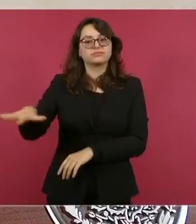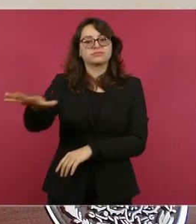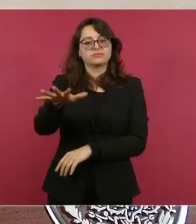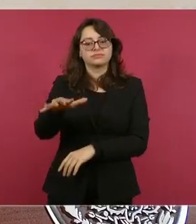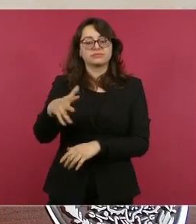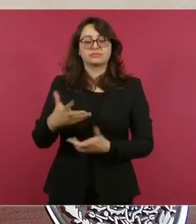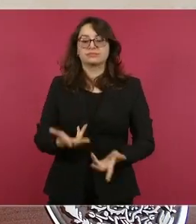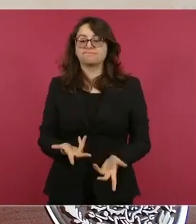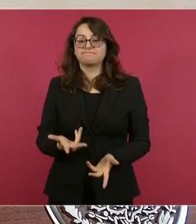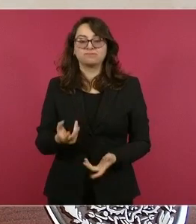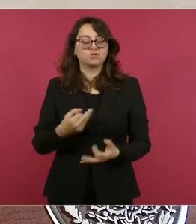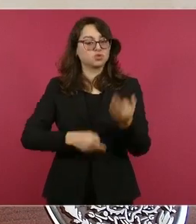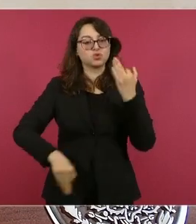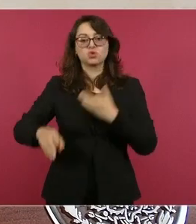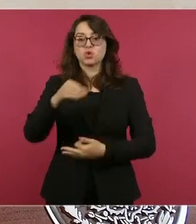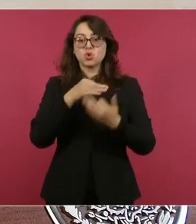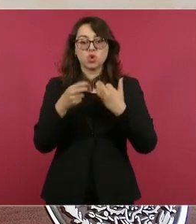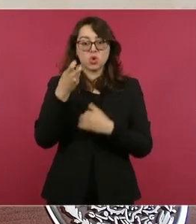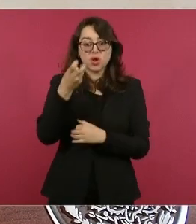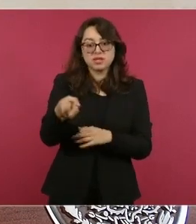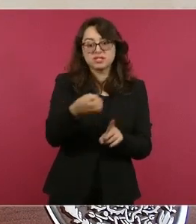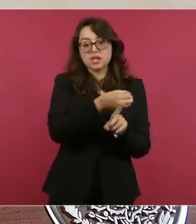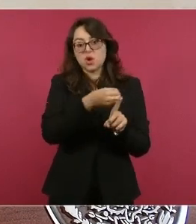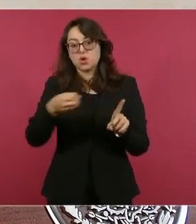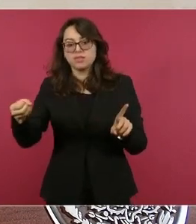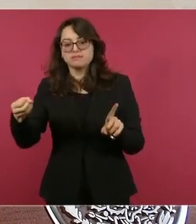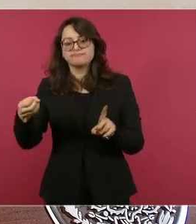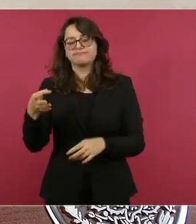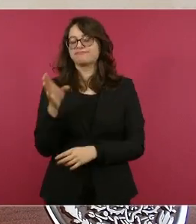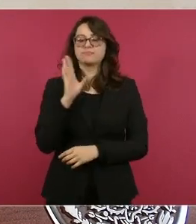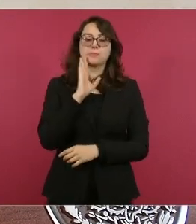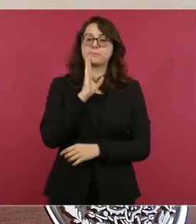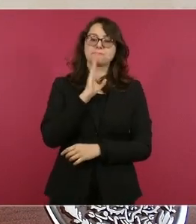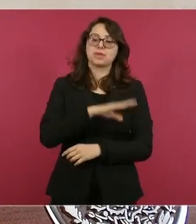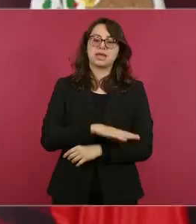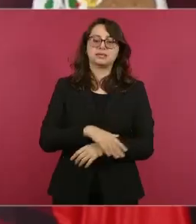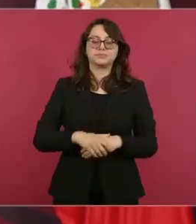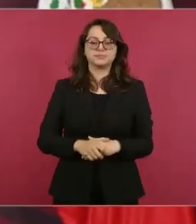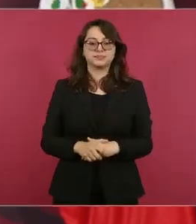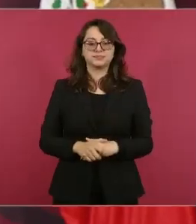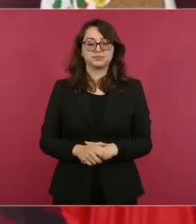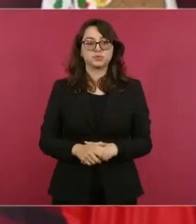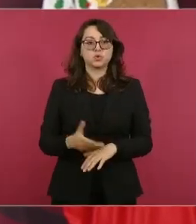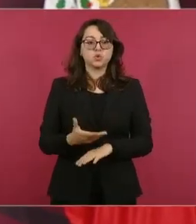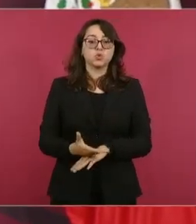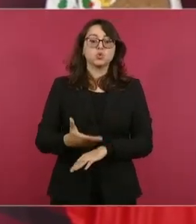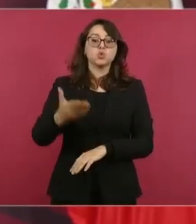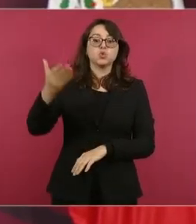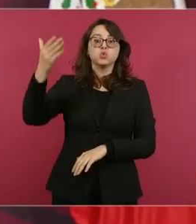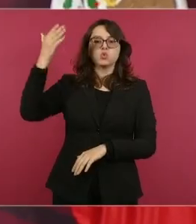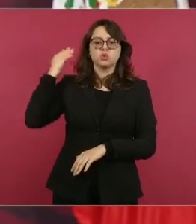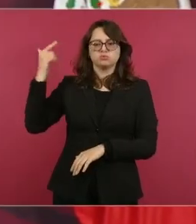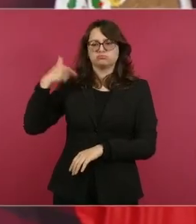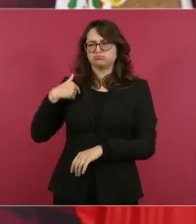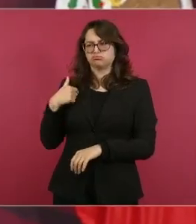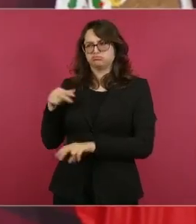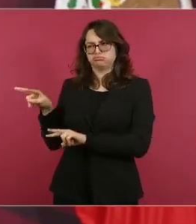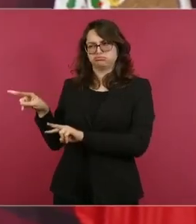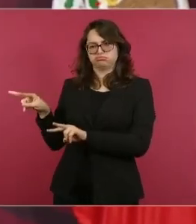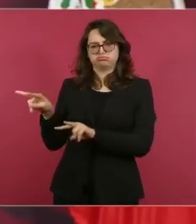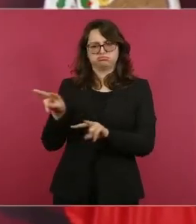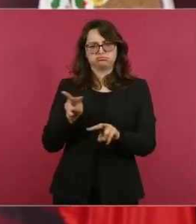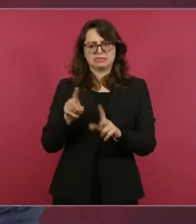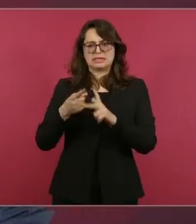Entonces, estuvo mal desde el principio. Yo en su momento lo cuestioné cuando